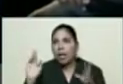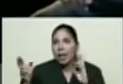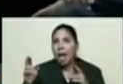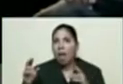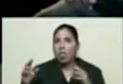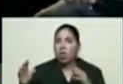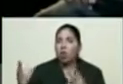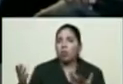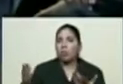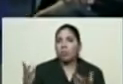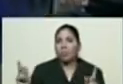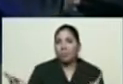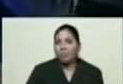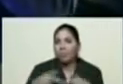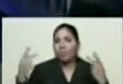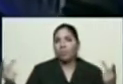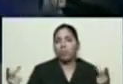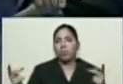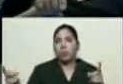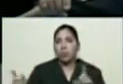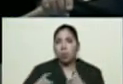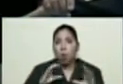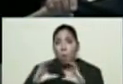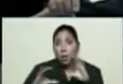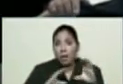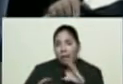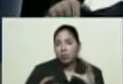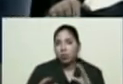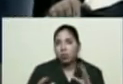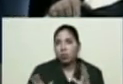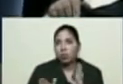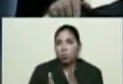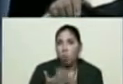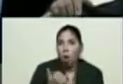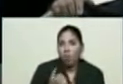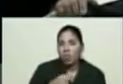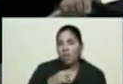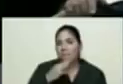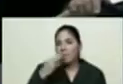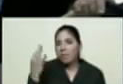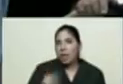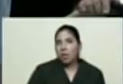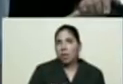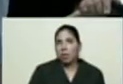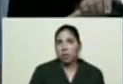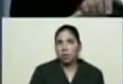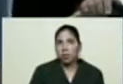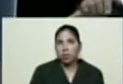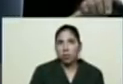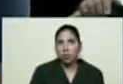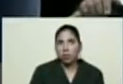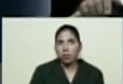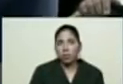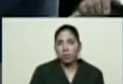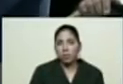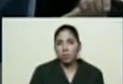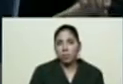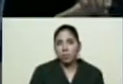financiero económico, sino el mediático comunicacional. Ustedes, queridos compatriotas de la patria que es humanidad, como